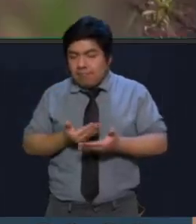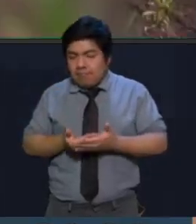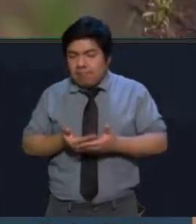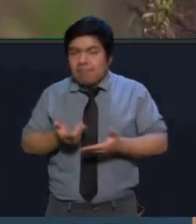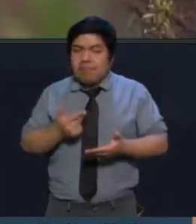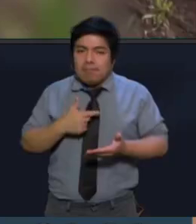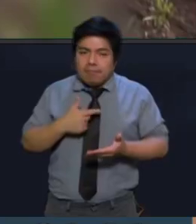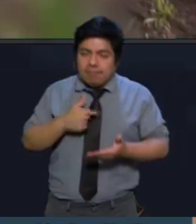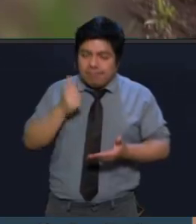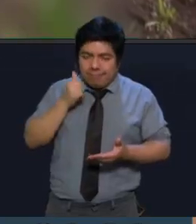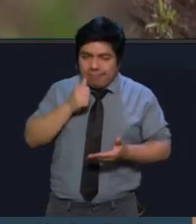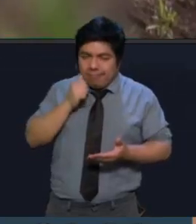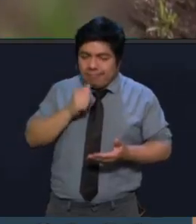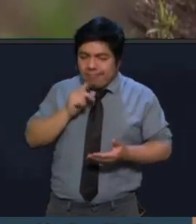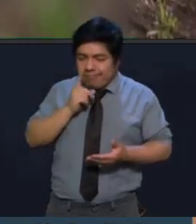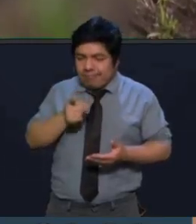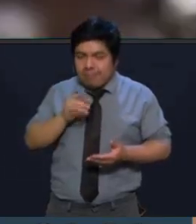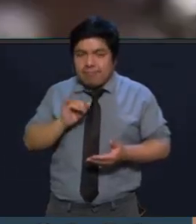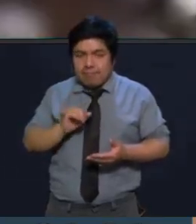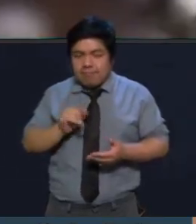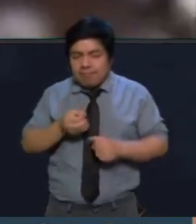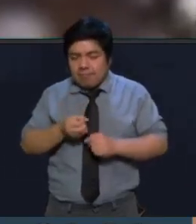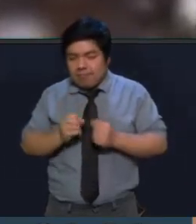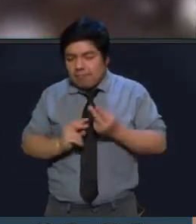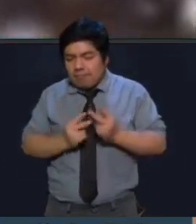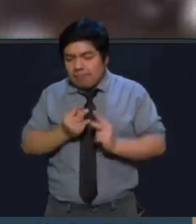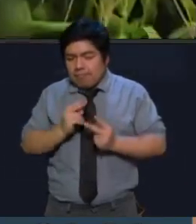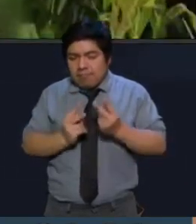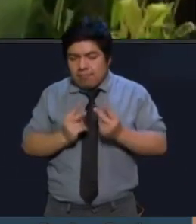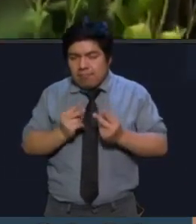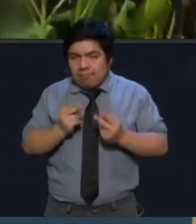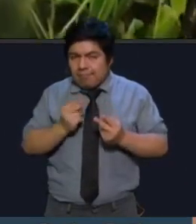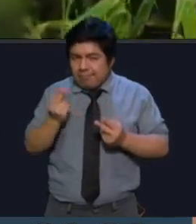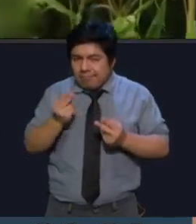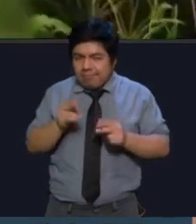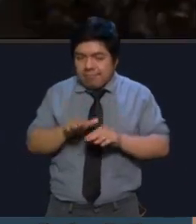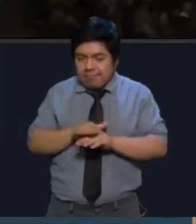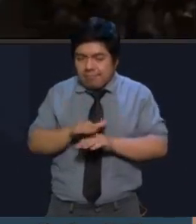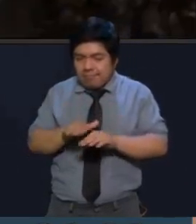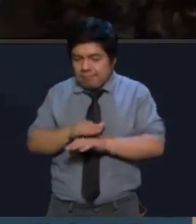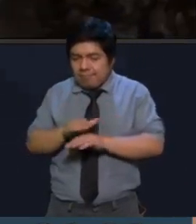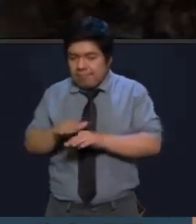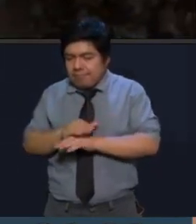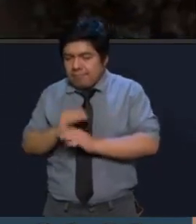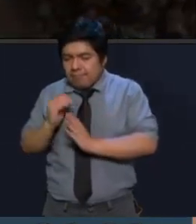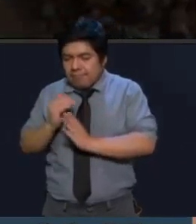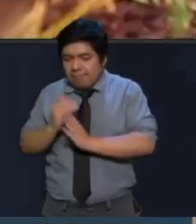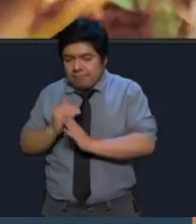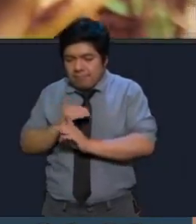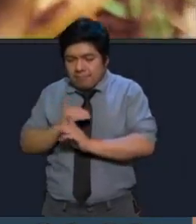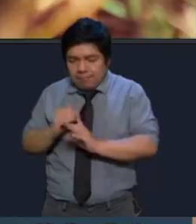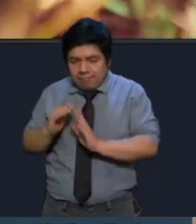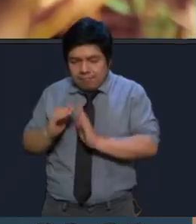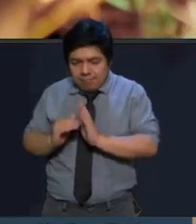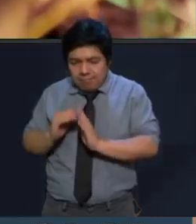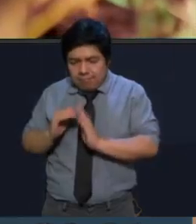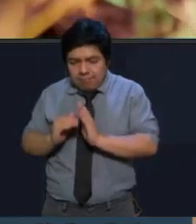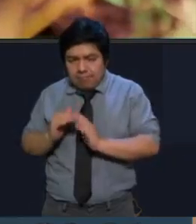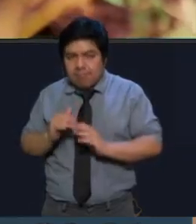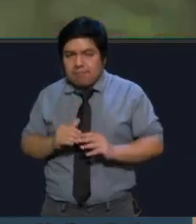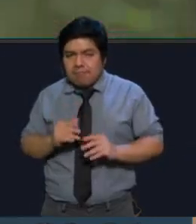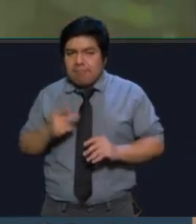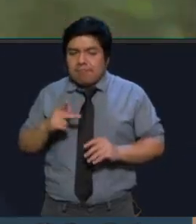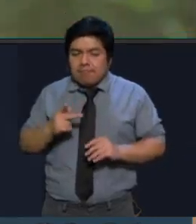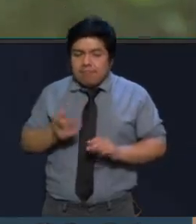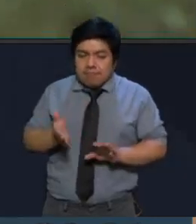manera, yo sostengo que sí, la protección vegetal la debemos mover hacia el riesgo marginal. Okay. Pero hay que tener